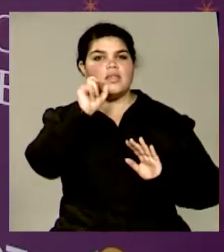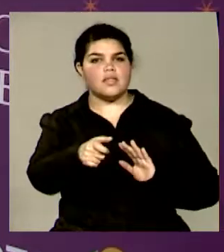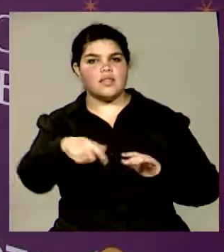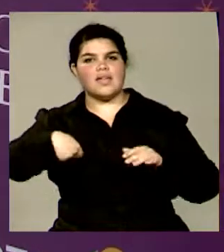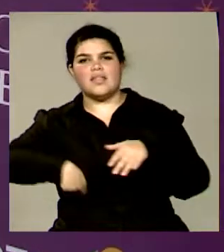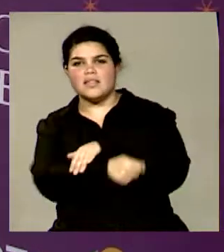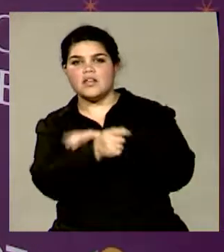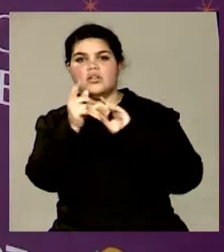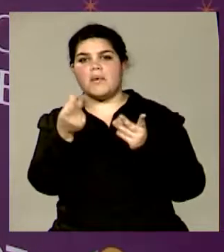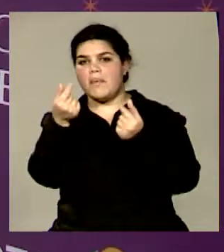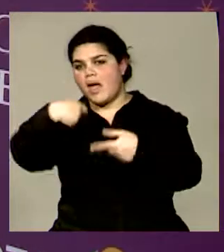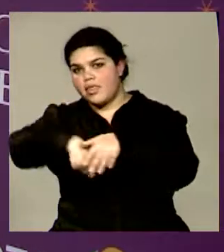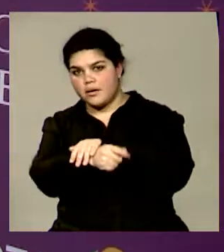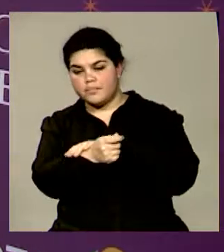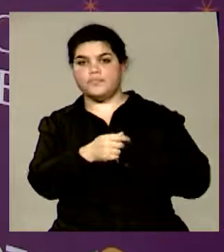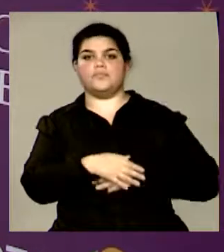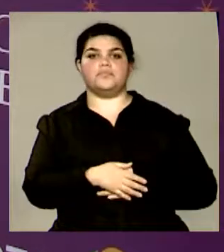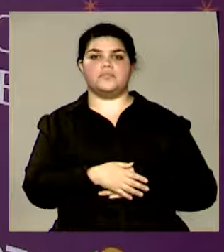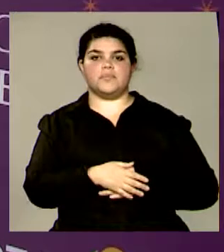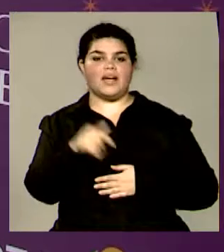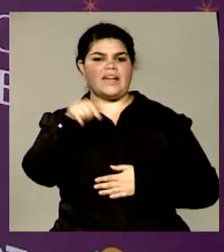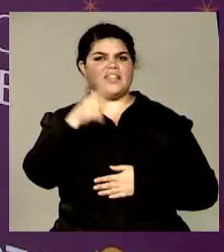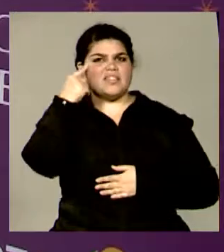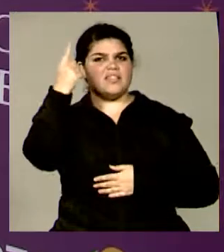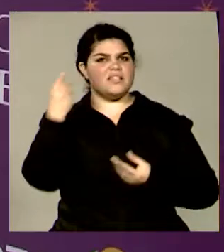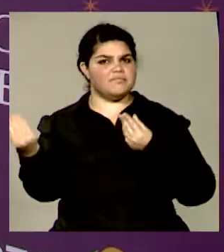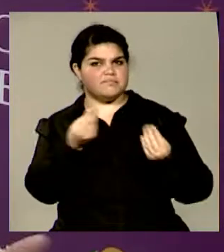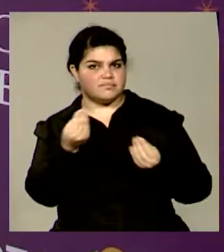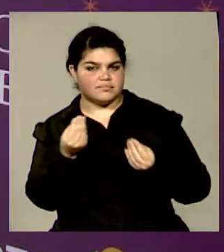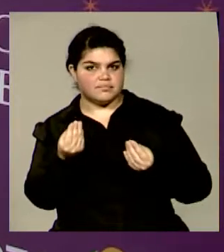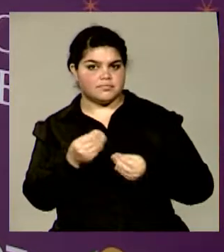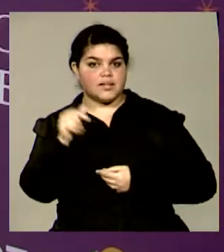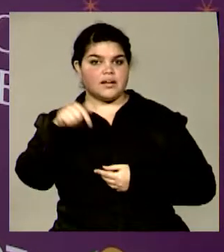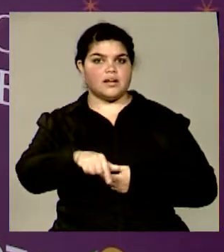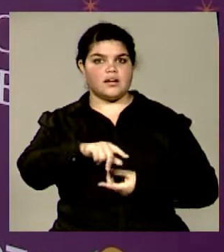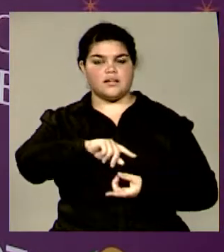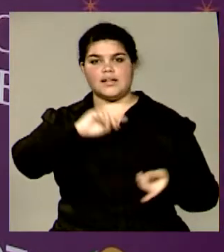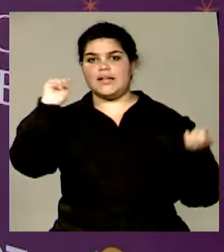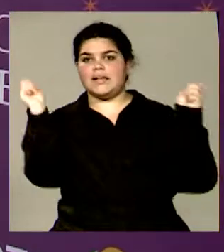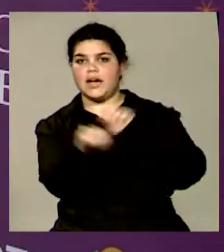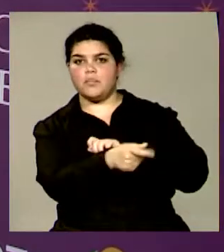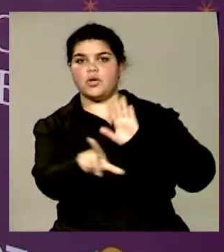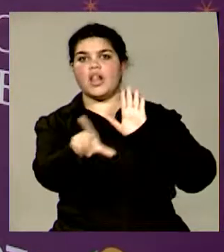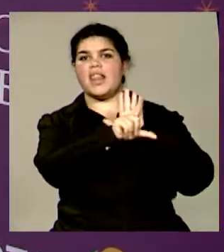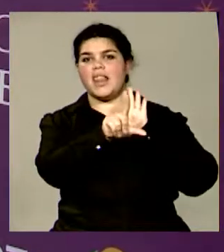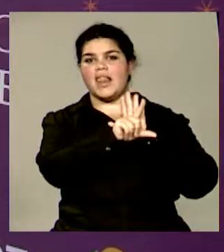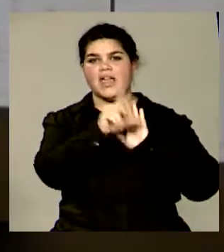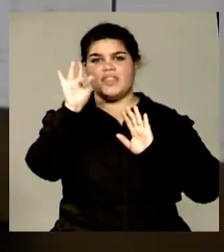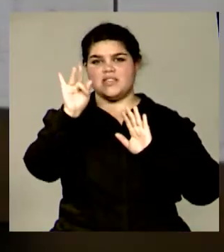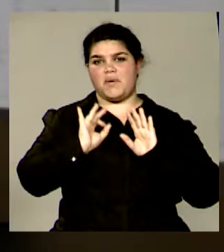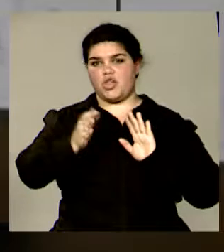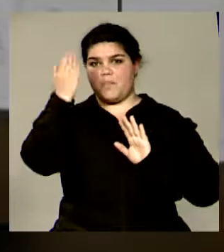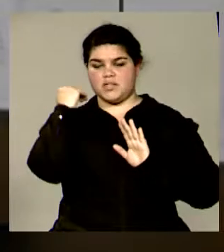lavado de activos. Así que esto, la idea es, frente a un cambio que hubo en la ley en diciembre del año pasado,